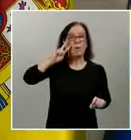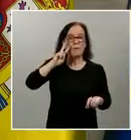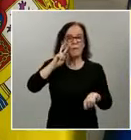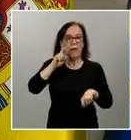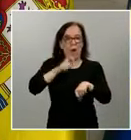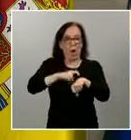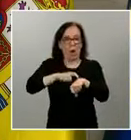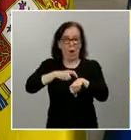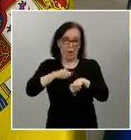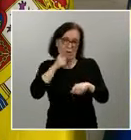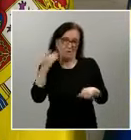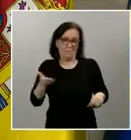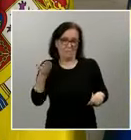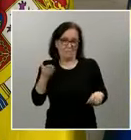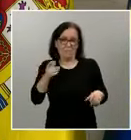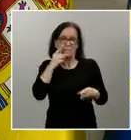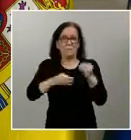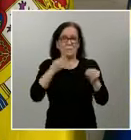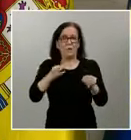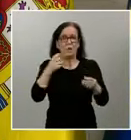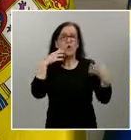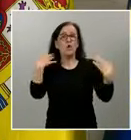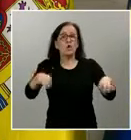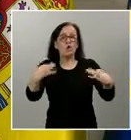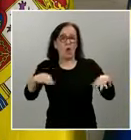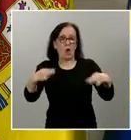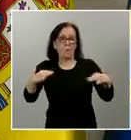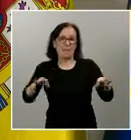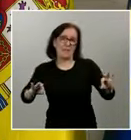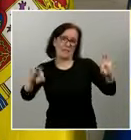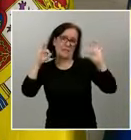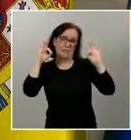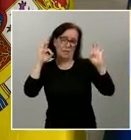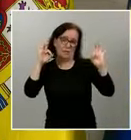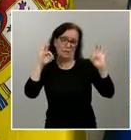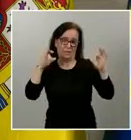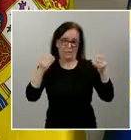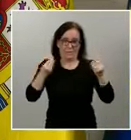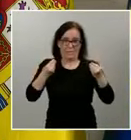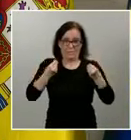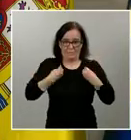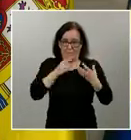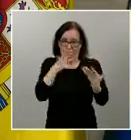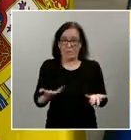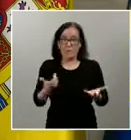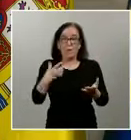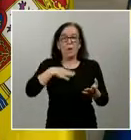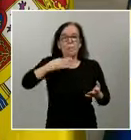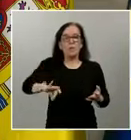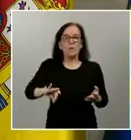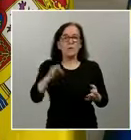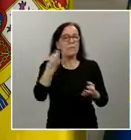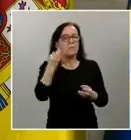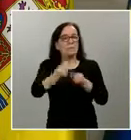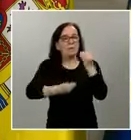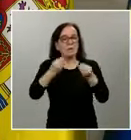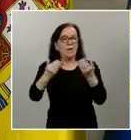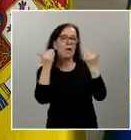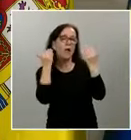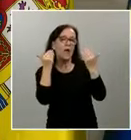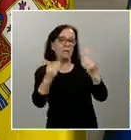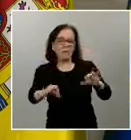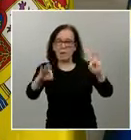ser calificada como normal dentro de la excepcionalidad en la que vivimos y que para que eso sea posible hay que hacer un agradecimiento especial a